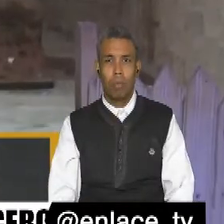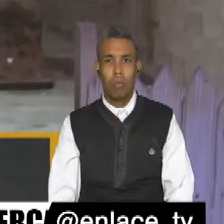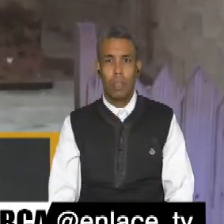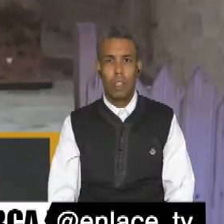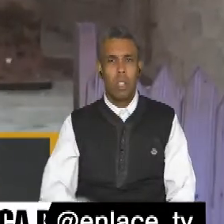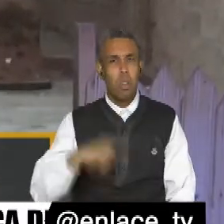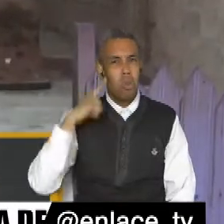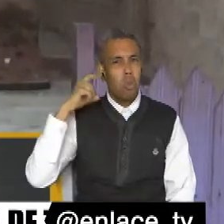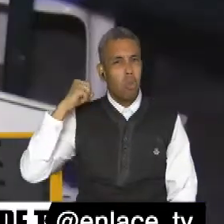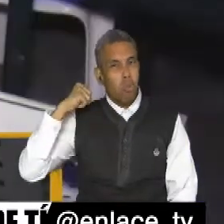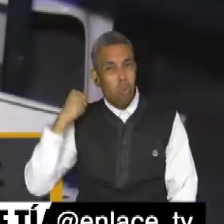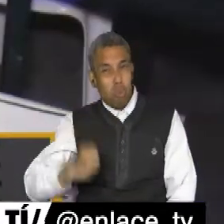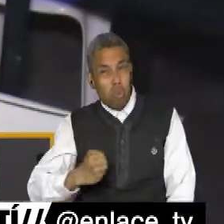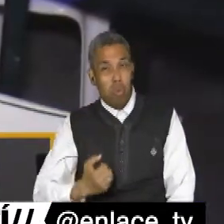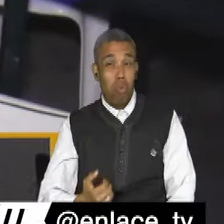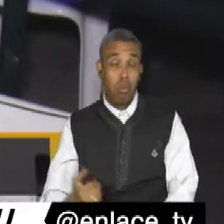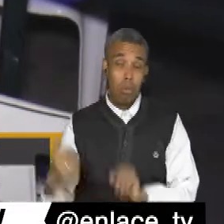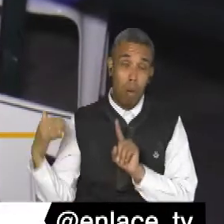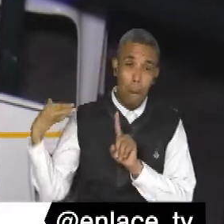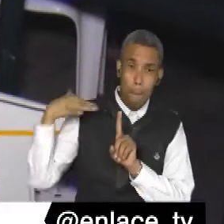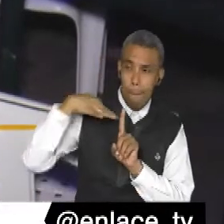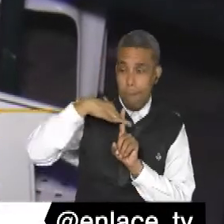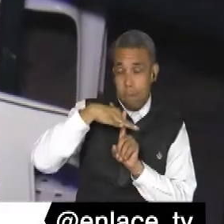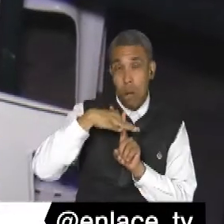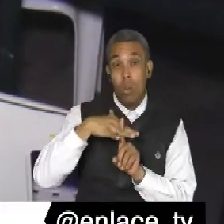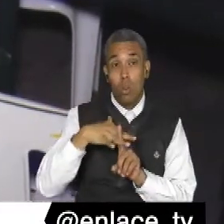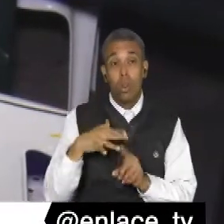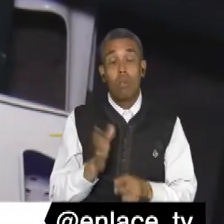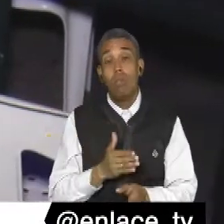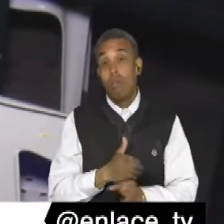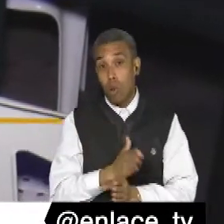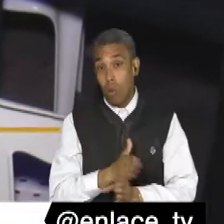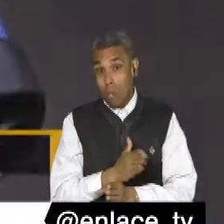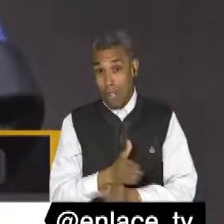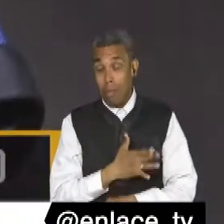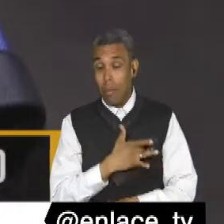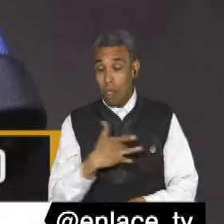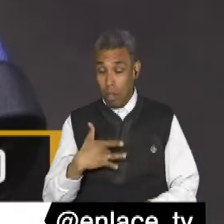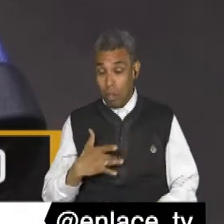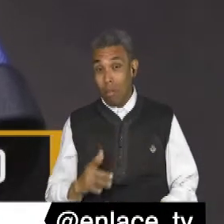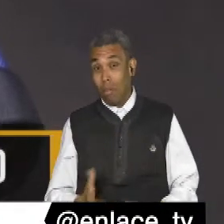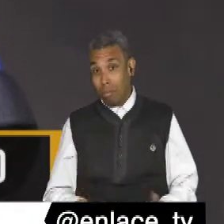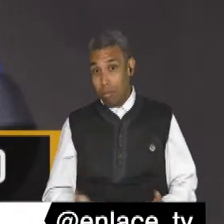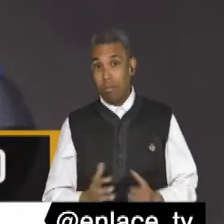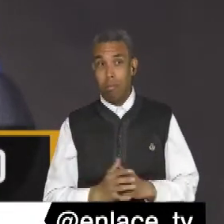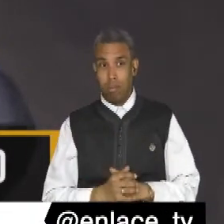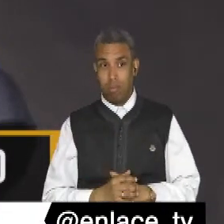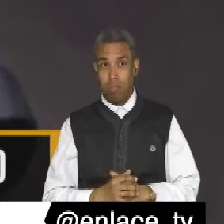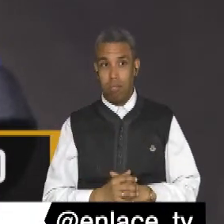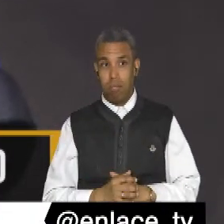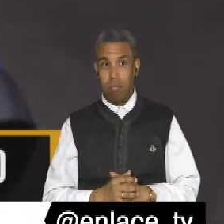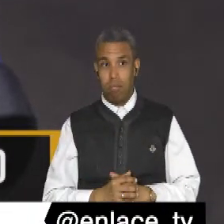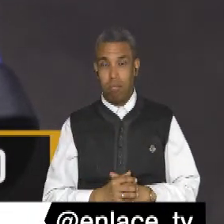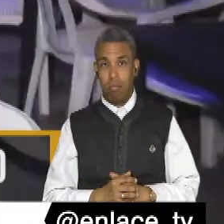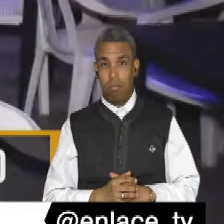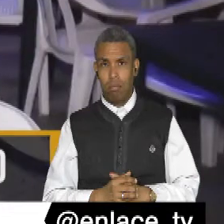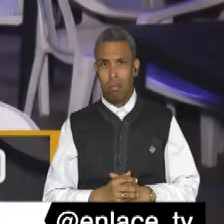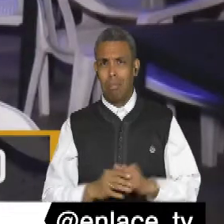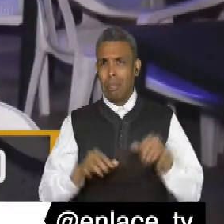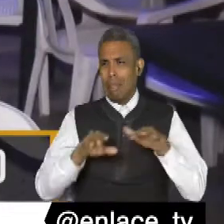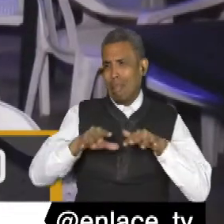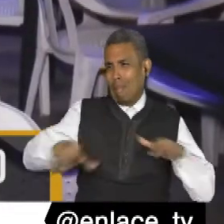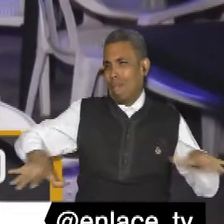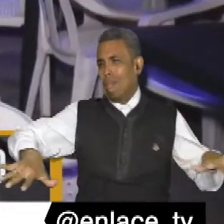acústica ambiental se está convirtiendo en un serio problema de salud en las personas, pero también lo es en gran medida para el medio ambiente. Se trata